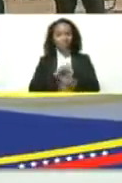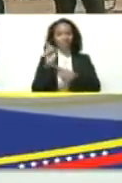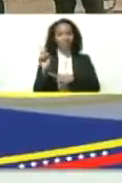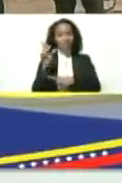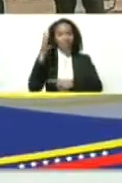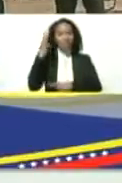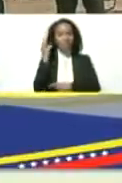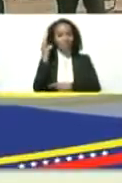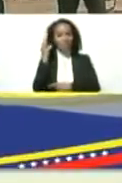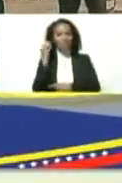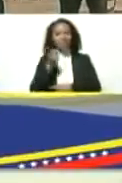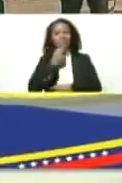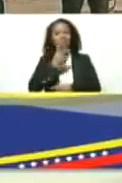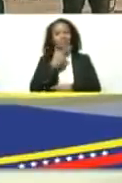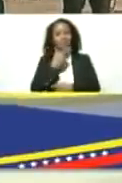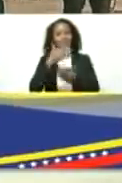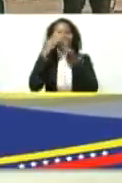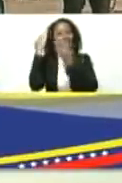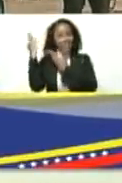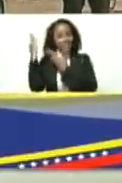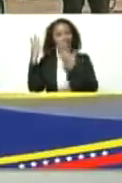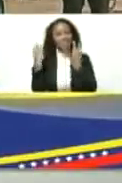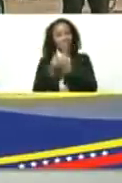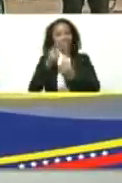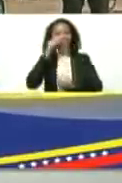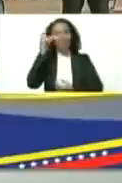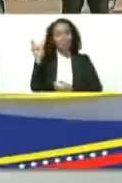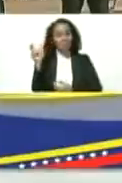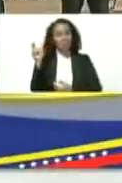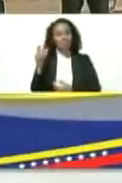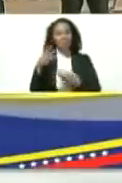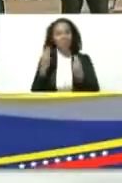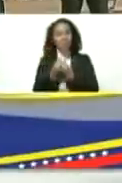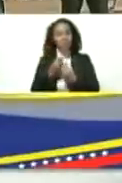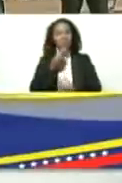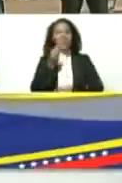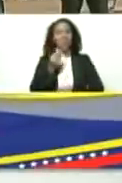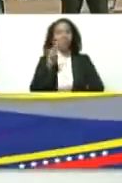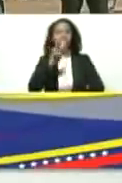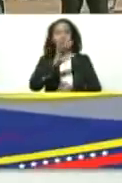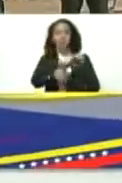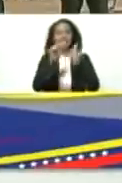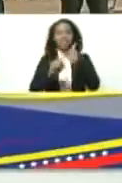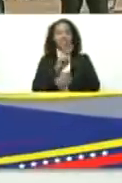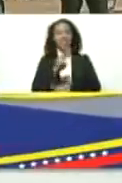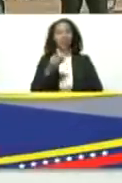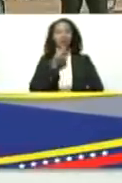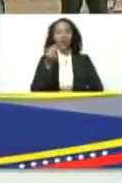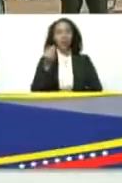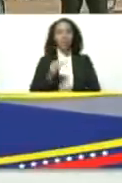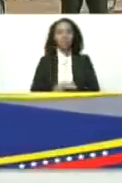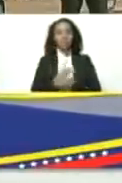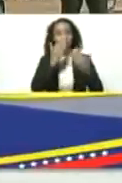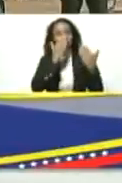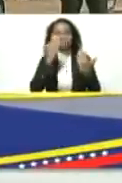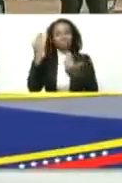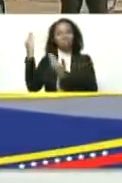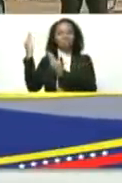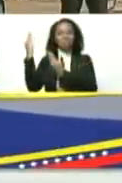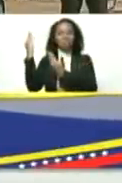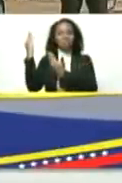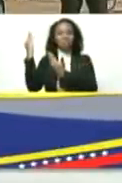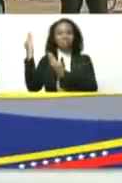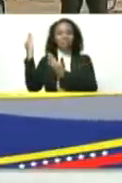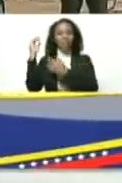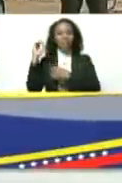Jessica Bello. Allá está con Luis Villegas. La juventud, dos viceministros jóvenes. Adelante.